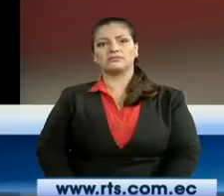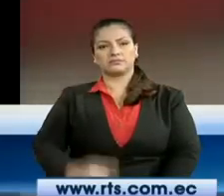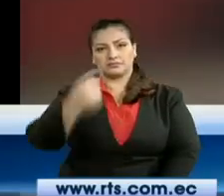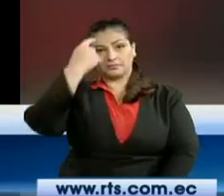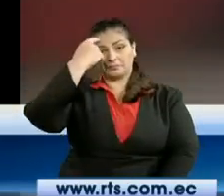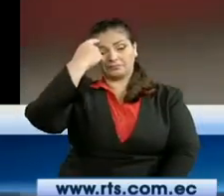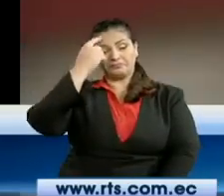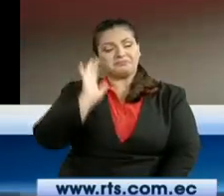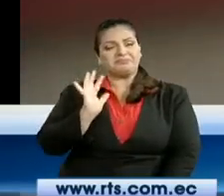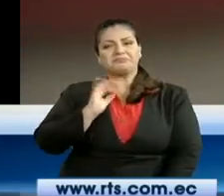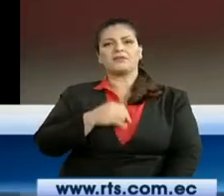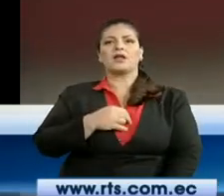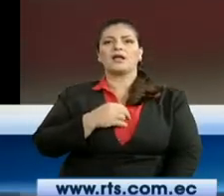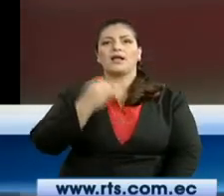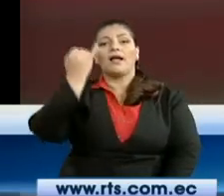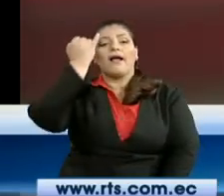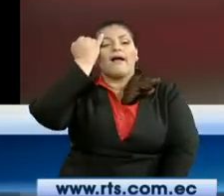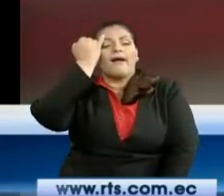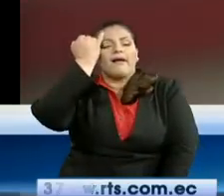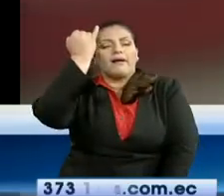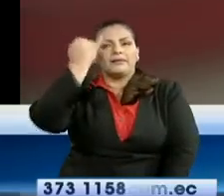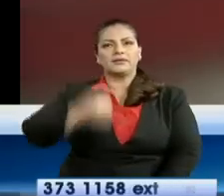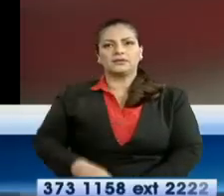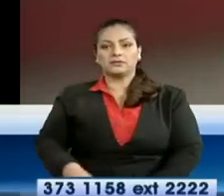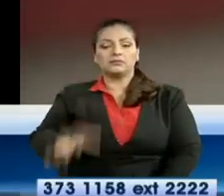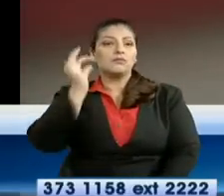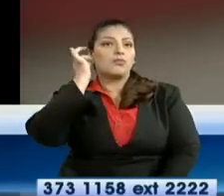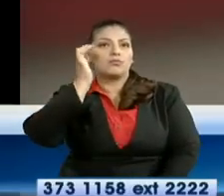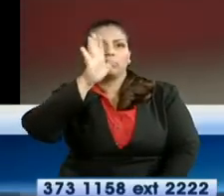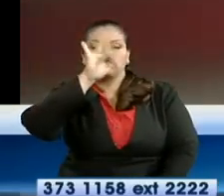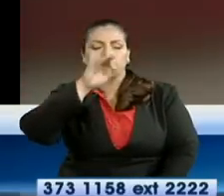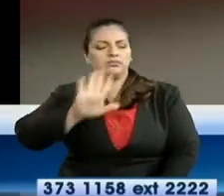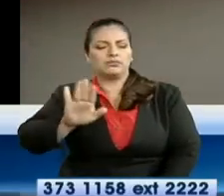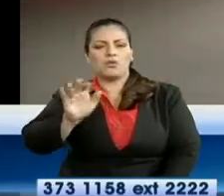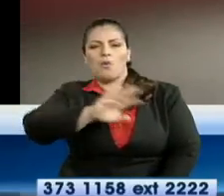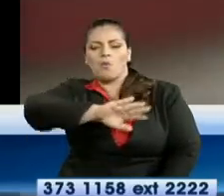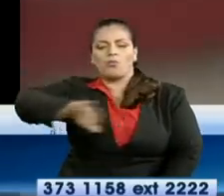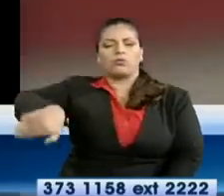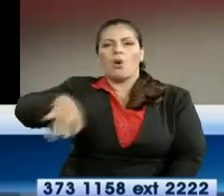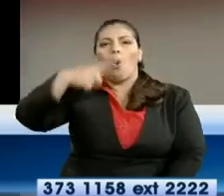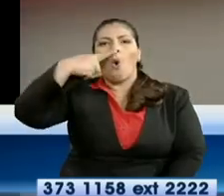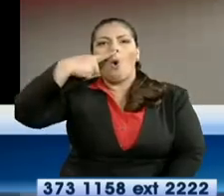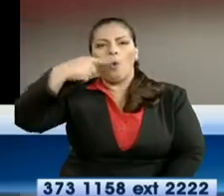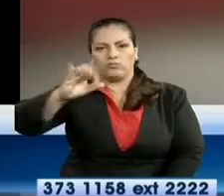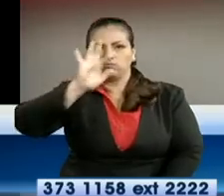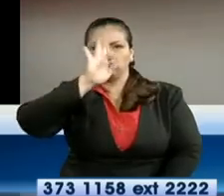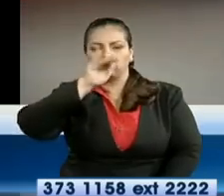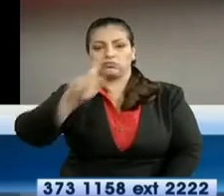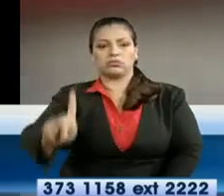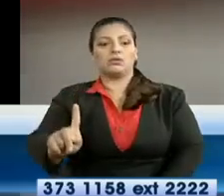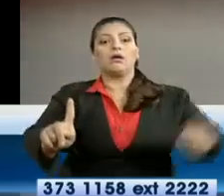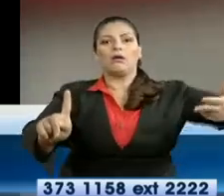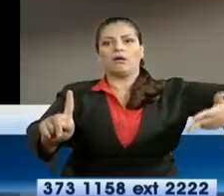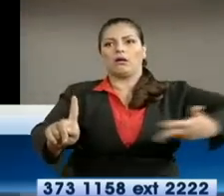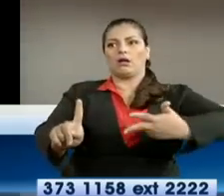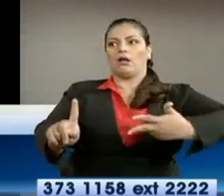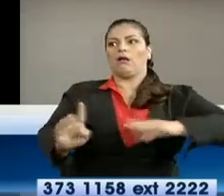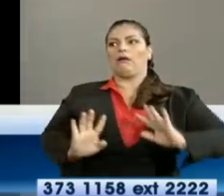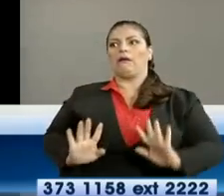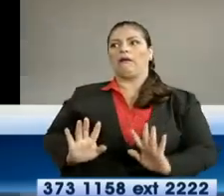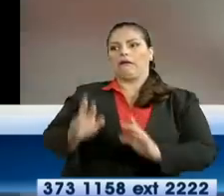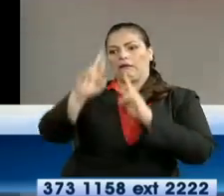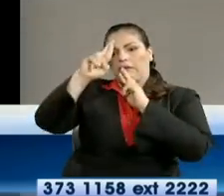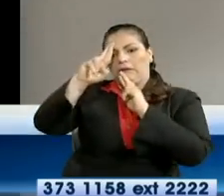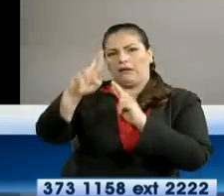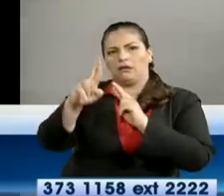otro habría sido el cantar. Porque, pero este seguramente claro. Es un machista, ¿verdad? Que no respetó